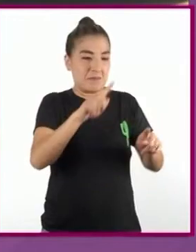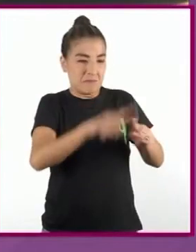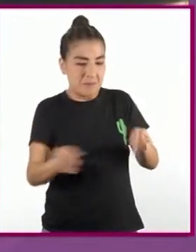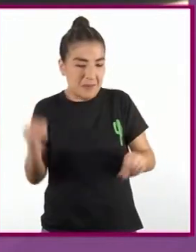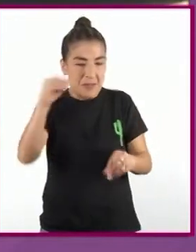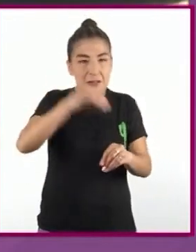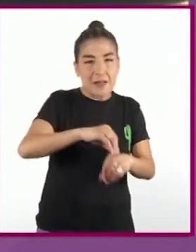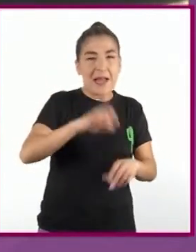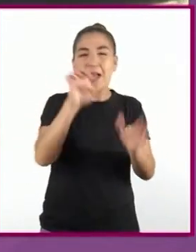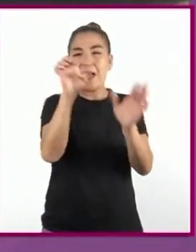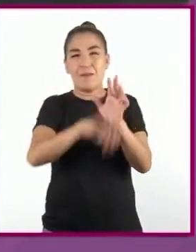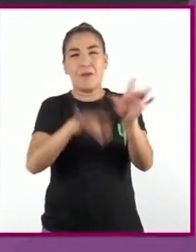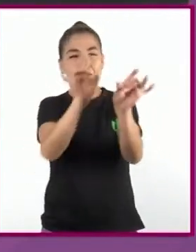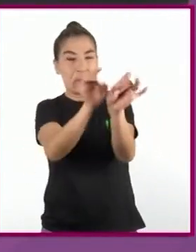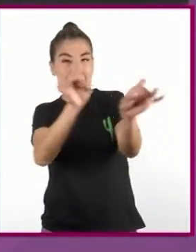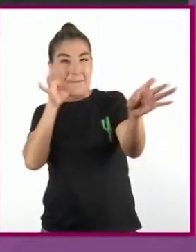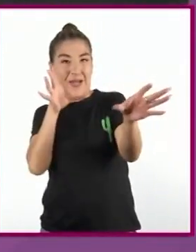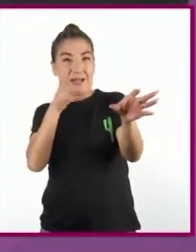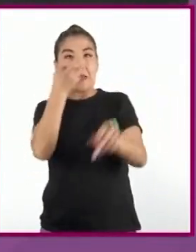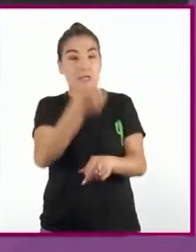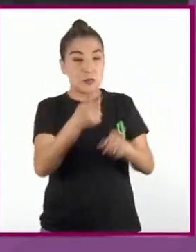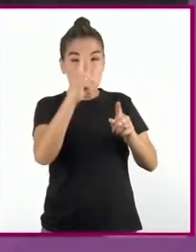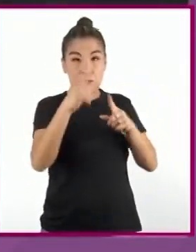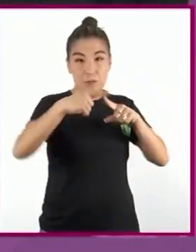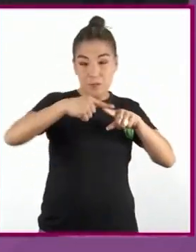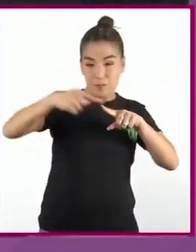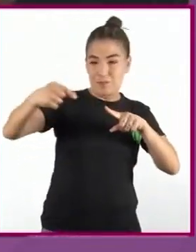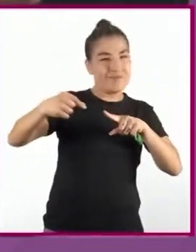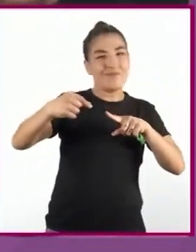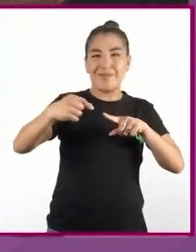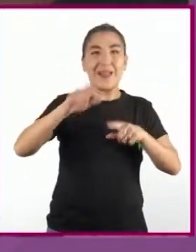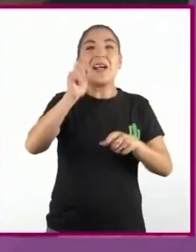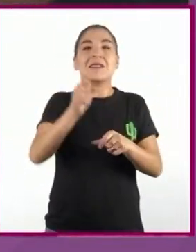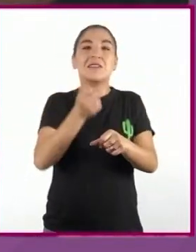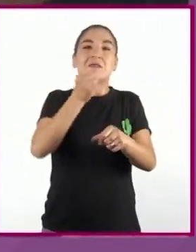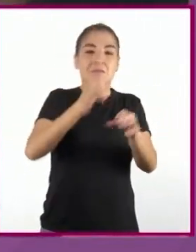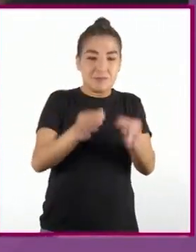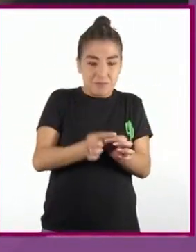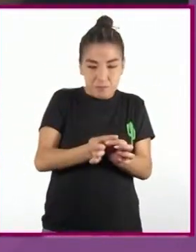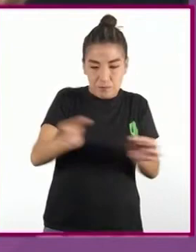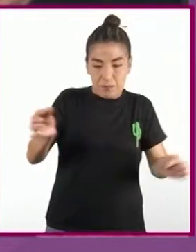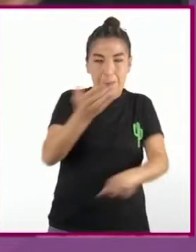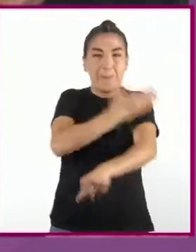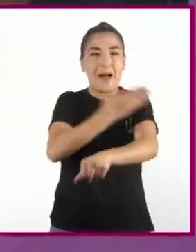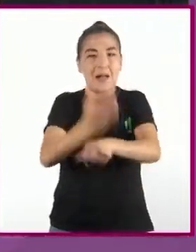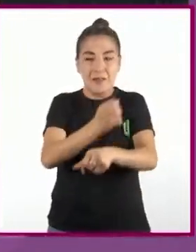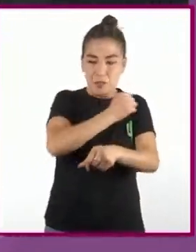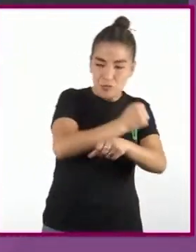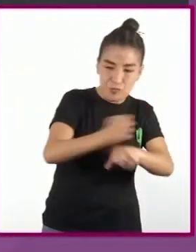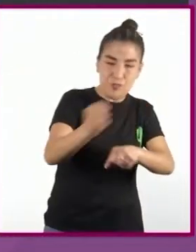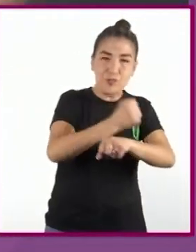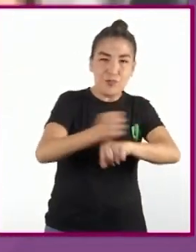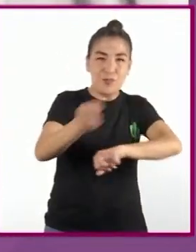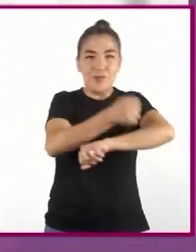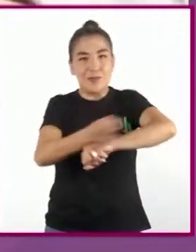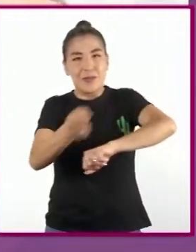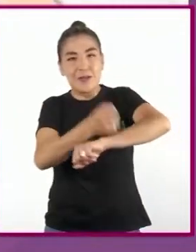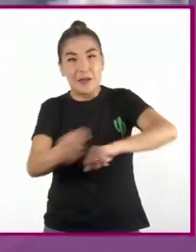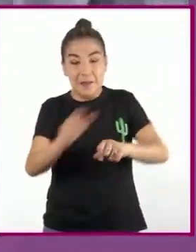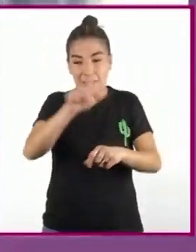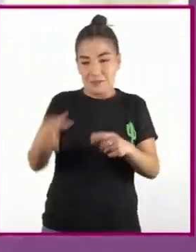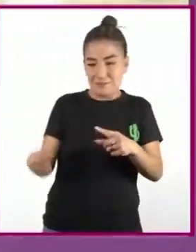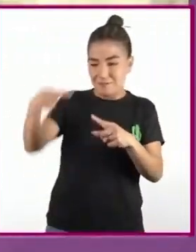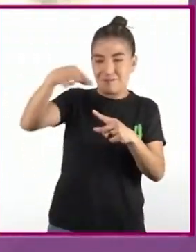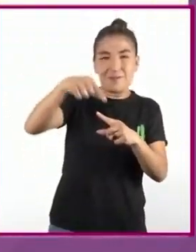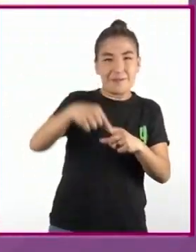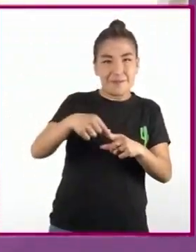para hacer una lanza, no nada más es la punta de obsidiana, sino tallar la vara, los tendones, todo eso también se hace con obsidiana.